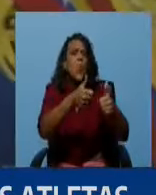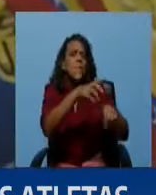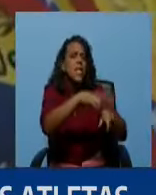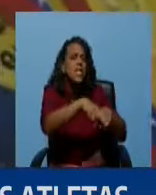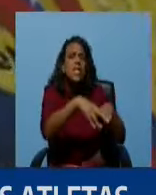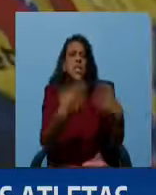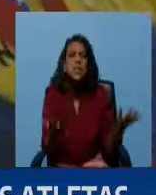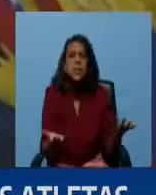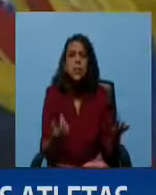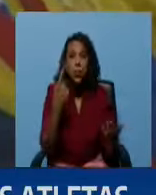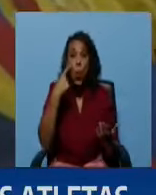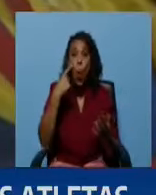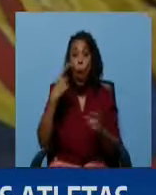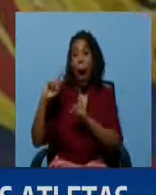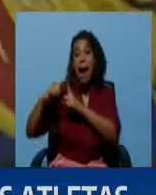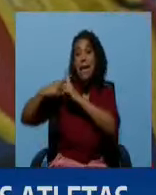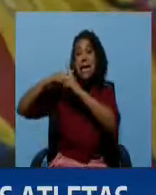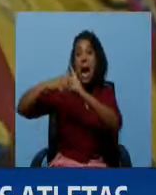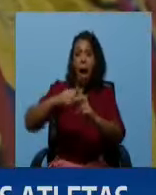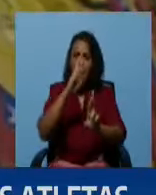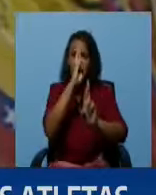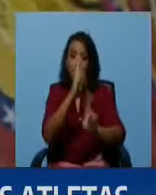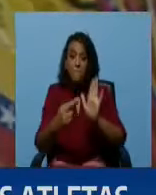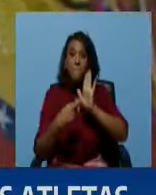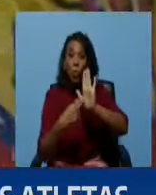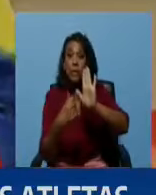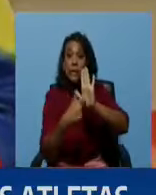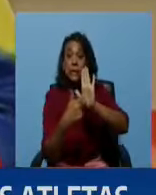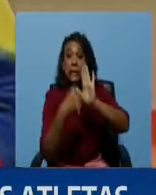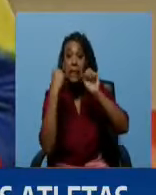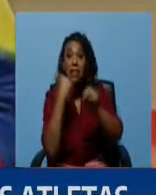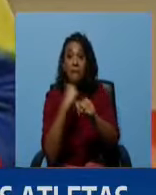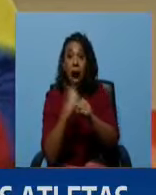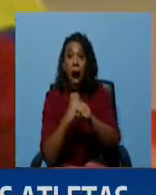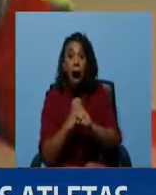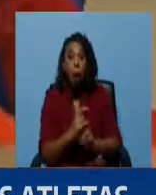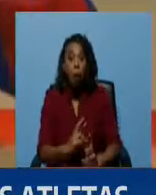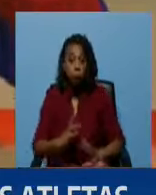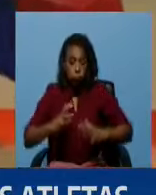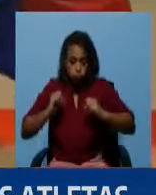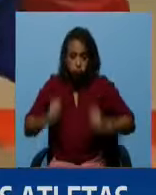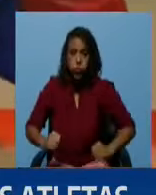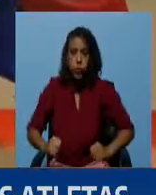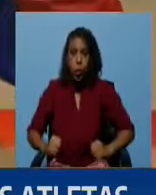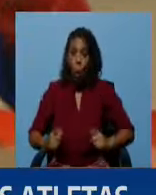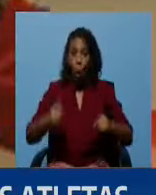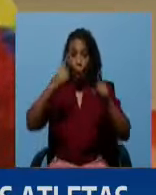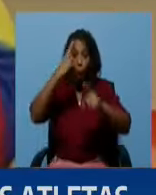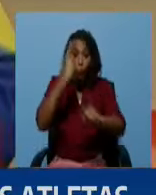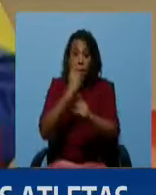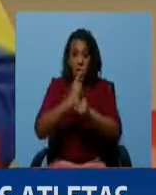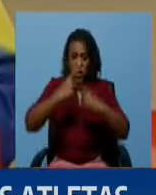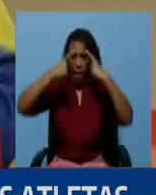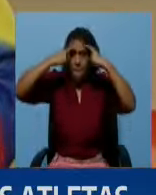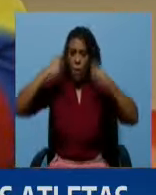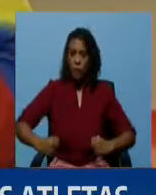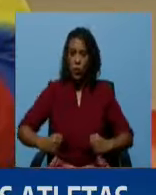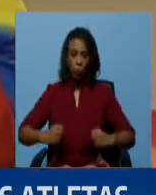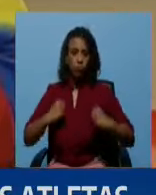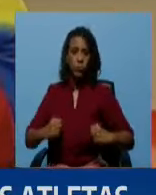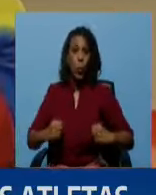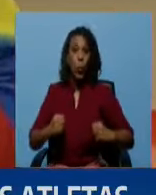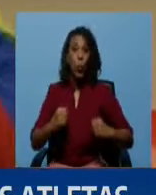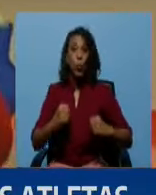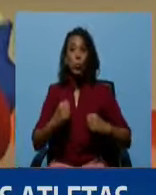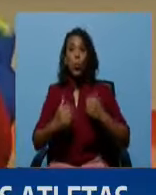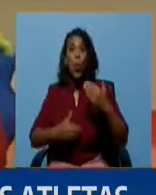que para que se vean resultados para el nivel de alta competencia debe pasar